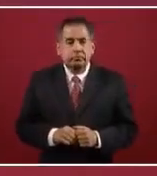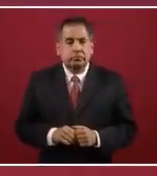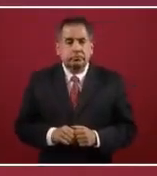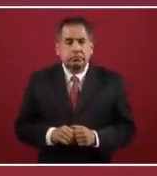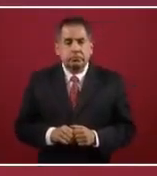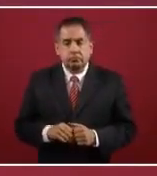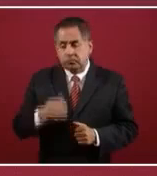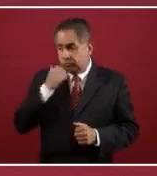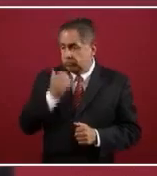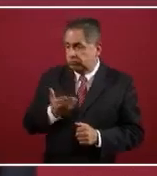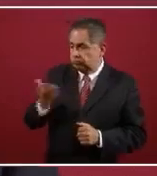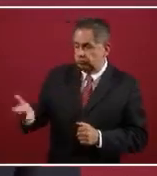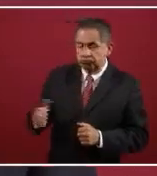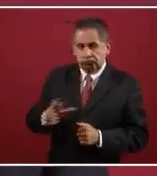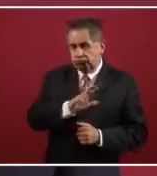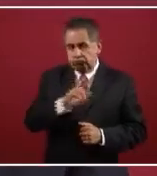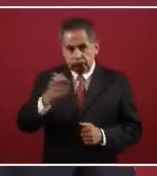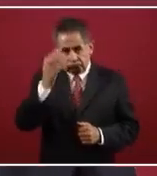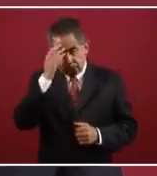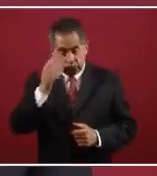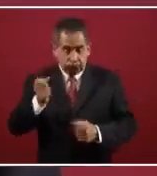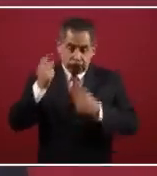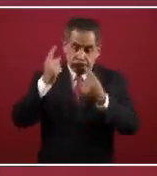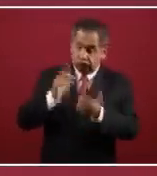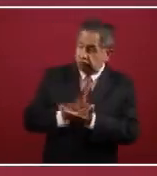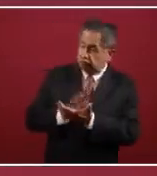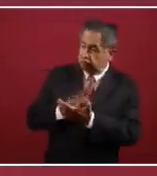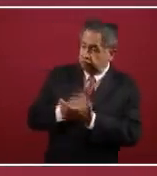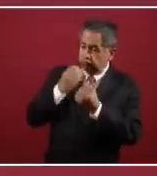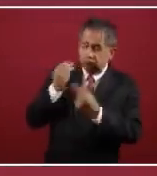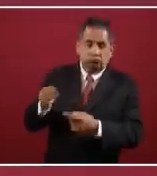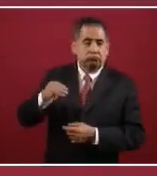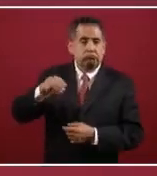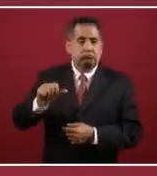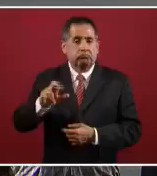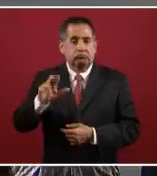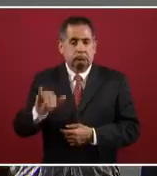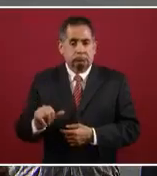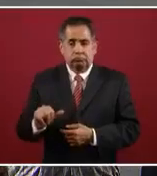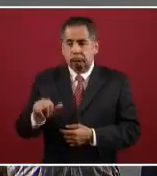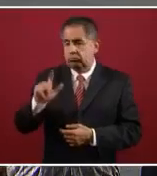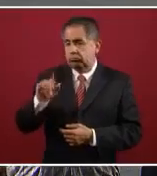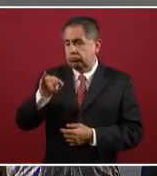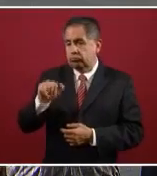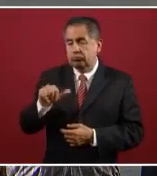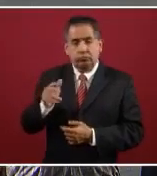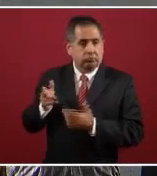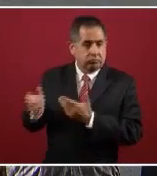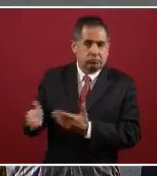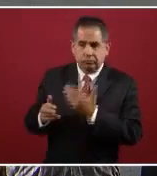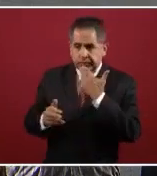Yo quiero hacerle un reconocimiento a María Luisa Albores. Ella